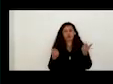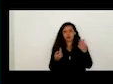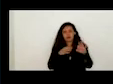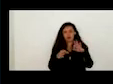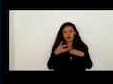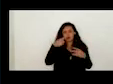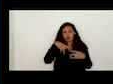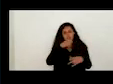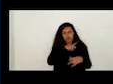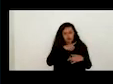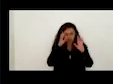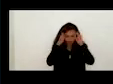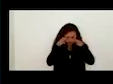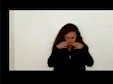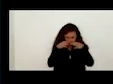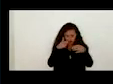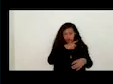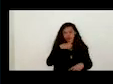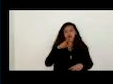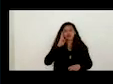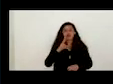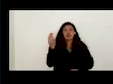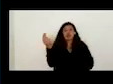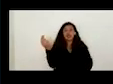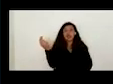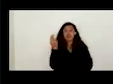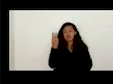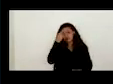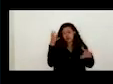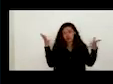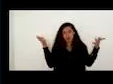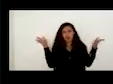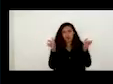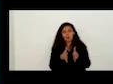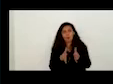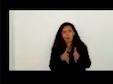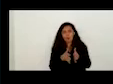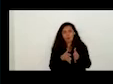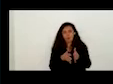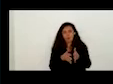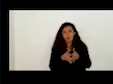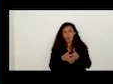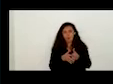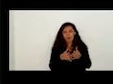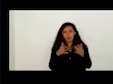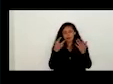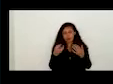mismos, habría que valorar, o sea, si era necesaria la pérdida de peso, ¿no? Está totalmente